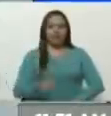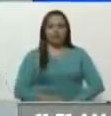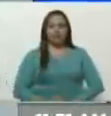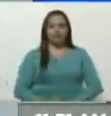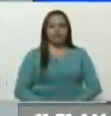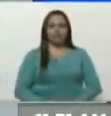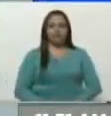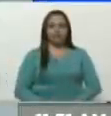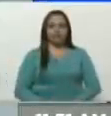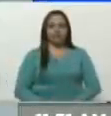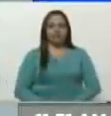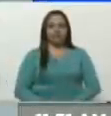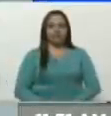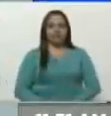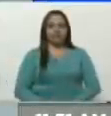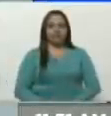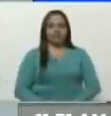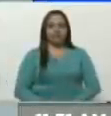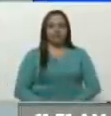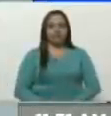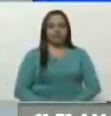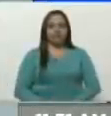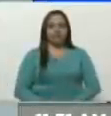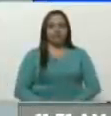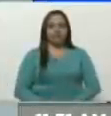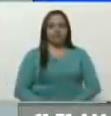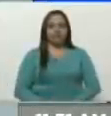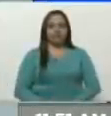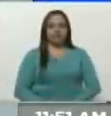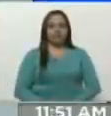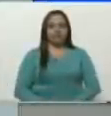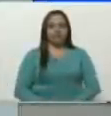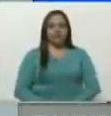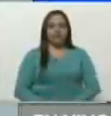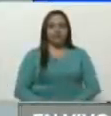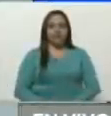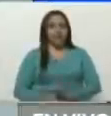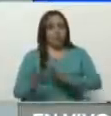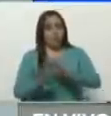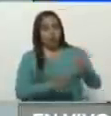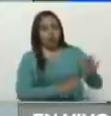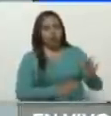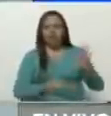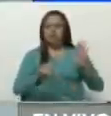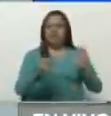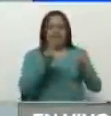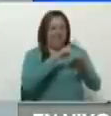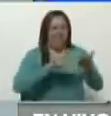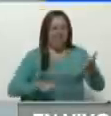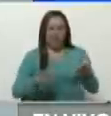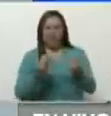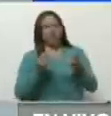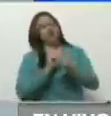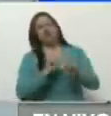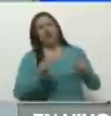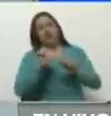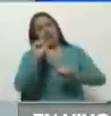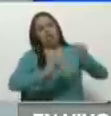vean ustedes como reiterando eso, artículo 2, no tienen que leer mucho, no crean que es una cosa